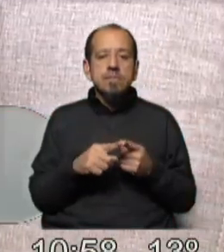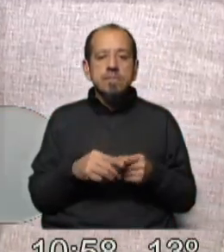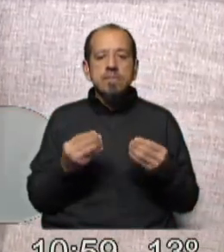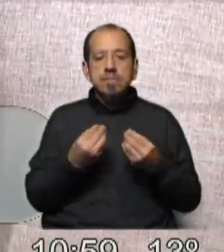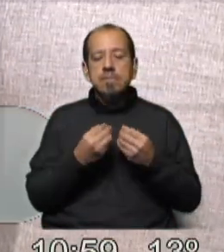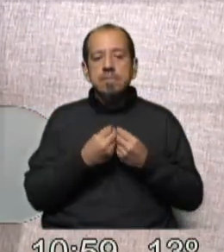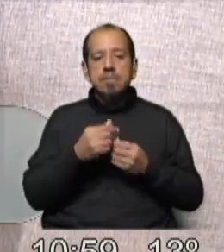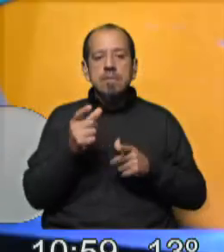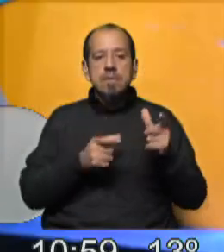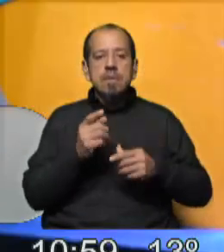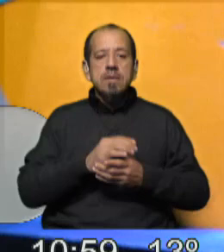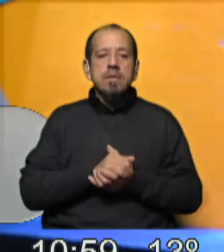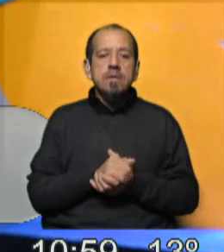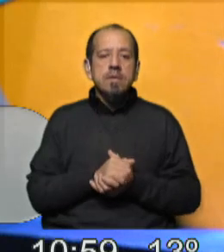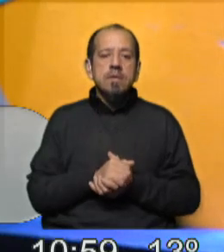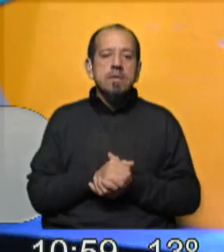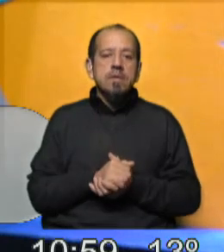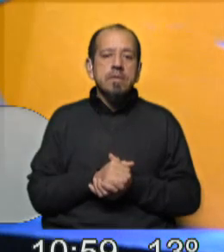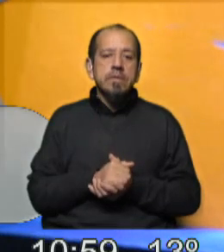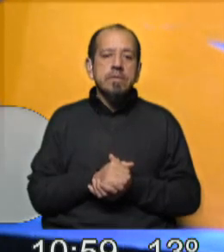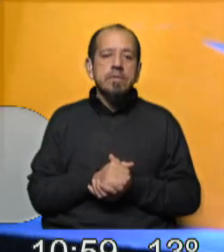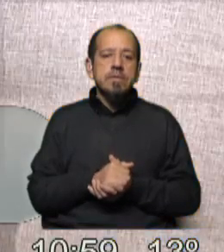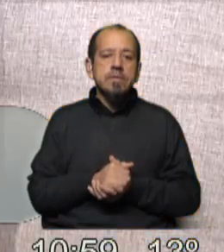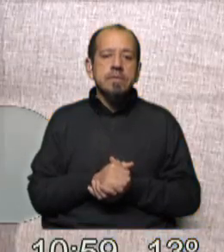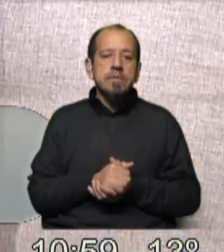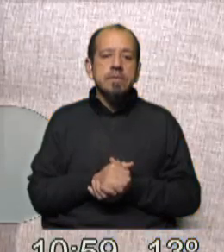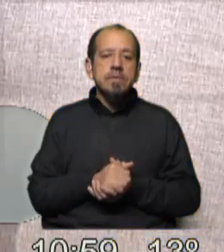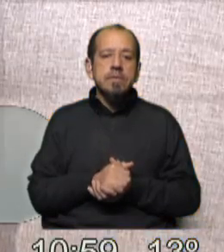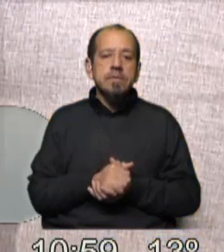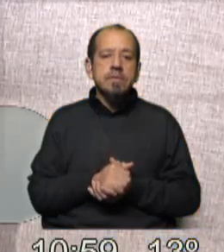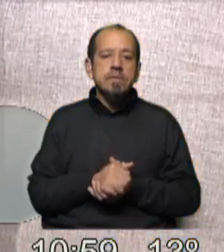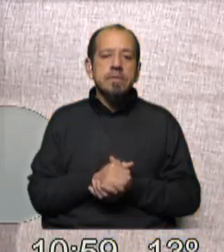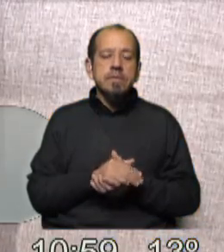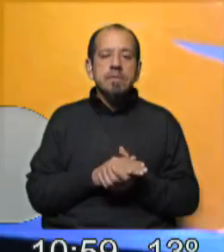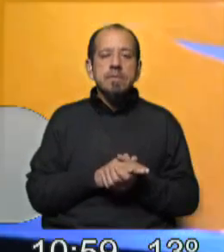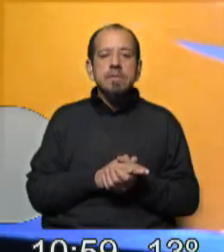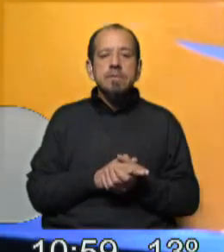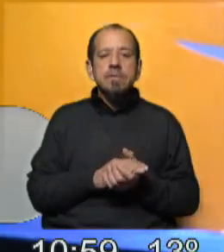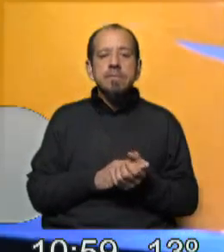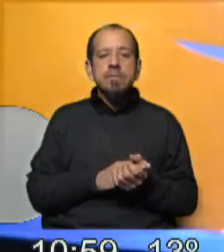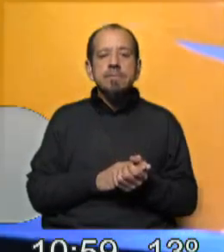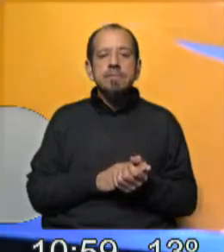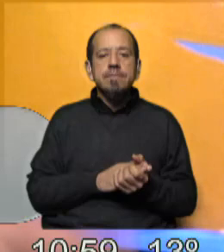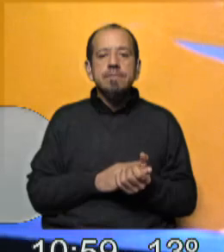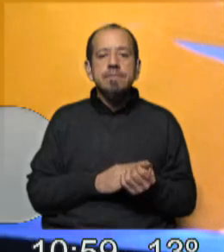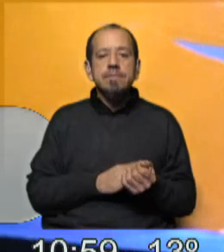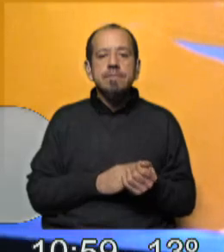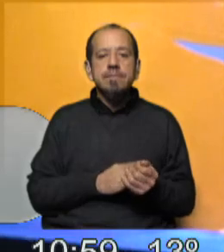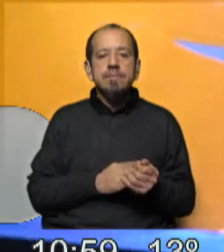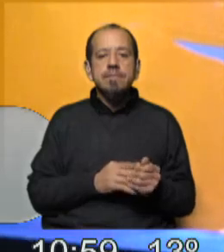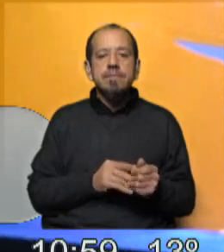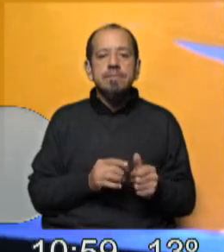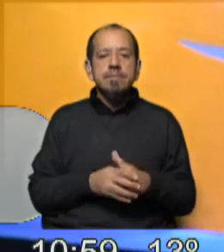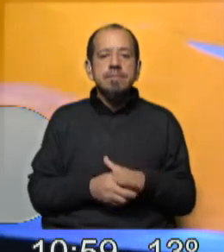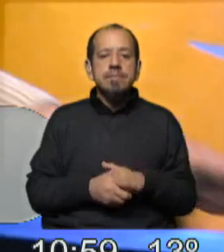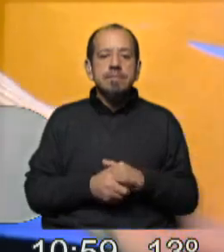explotar. El Inmigrantes explota. Y está bueno el lugar. Y un viernes, además, un viernes, estamos hablando. Sí. Ya está. Ya bueno, estamos, ahora, ¿no? Te echamos. No,